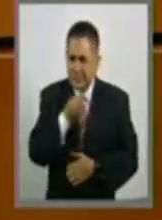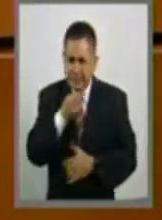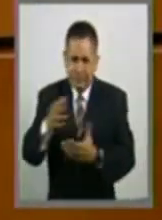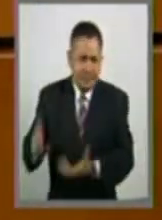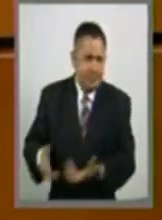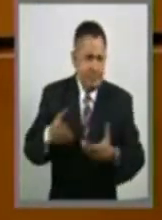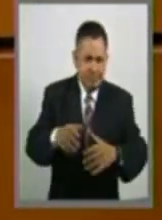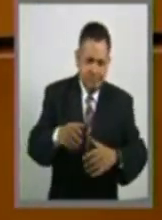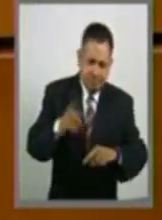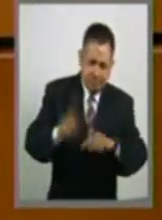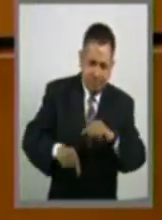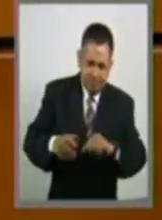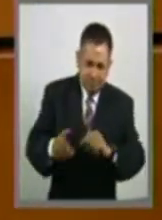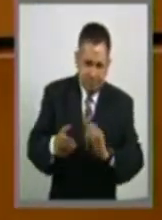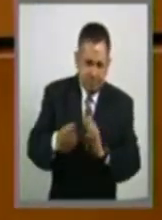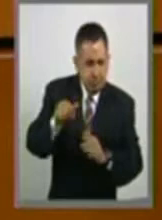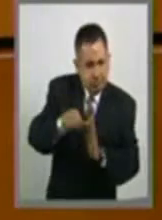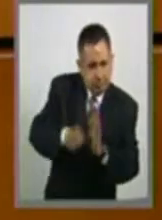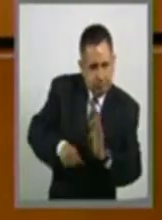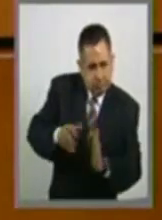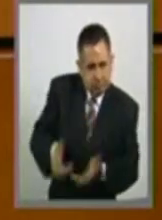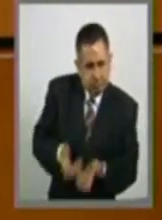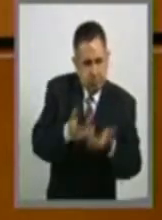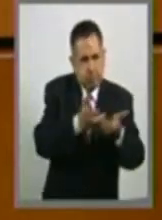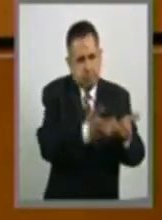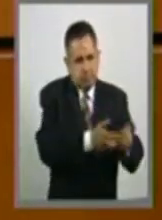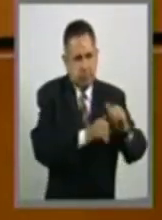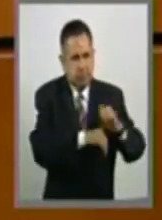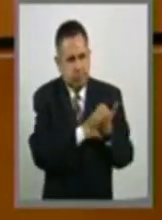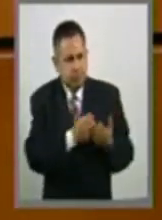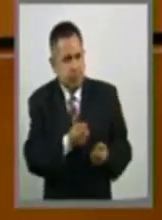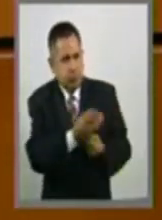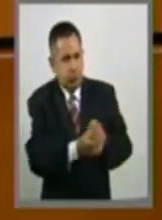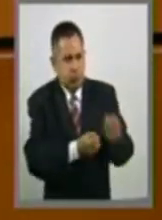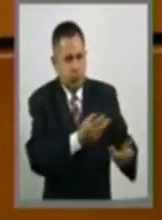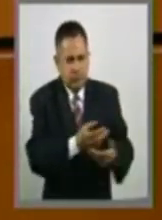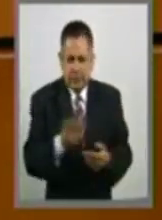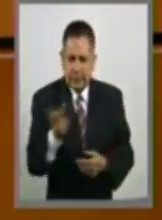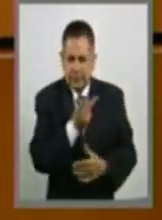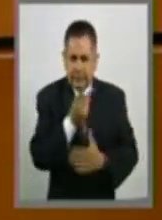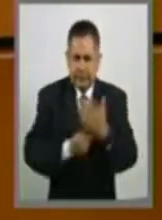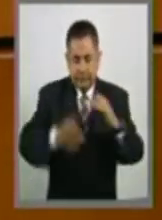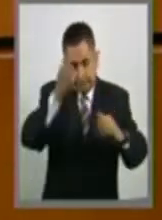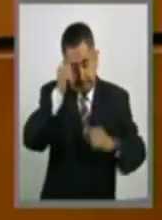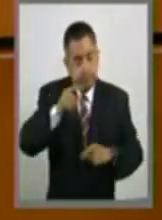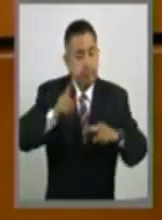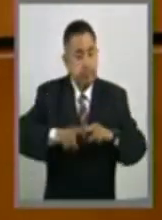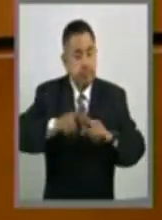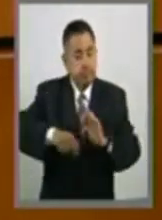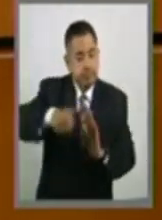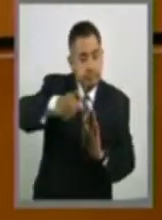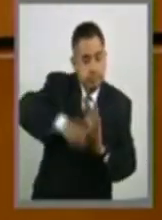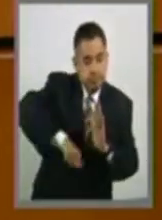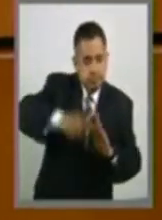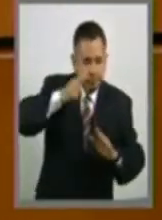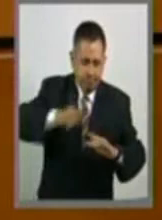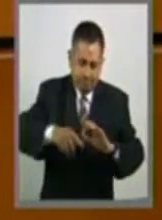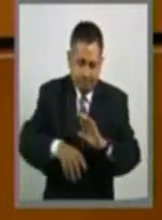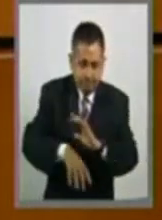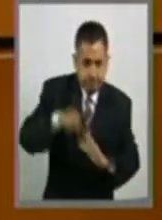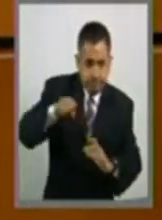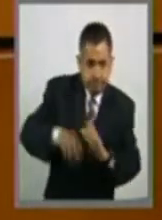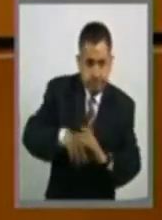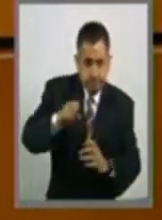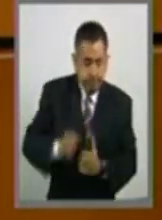disponentes cadavéricos. Así también, la institución que realice la operación de extracción de órganos